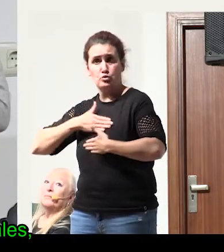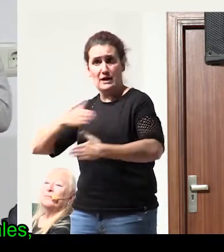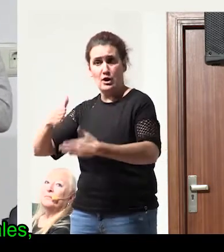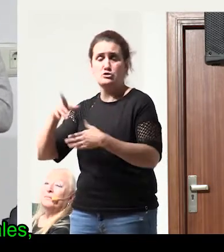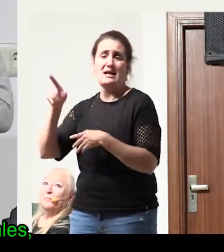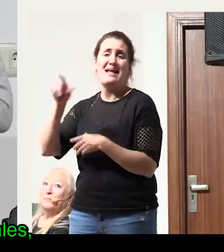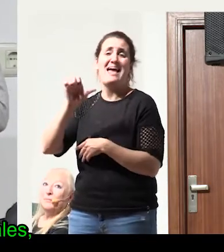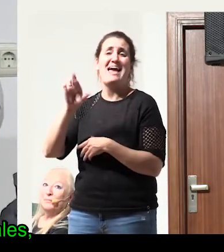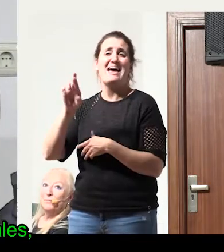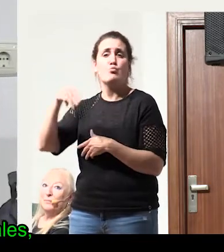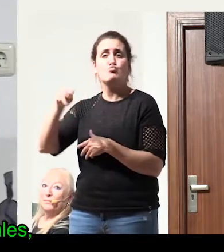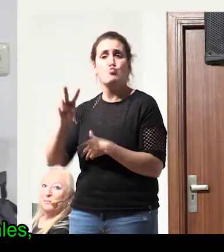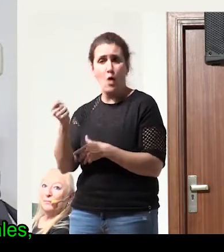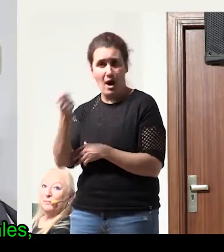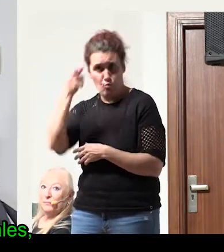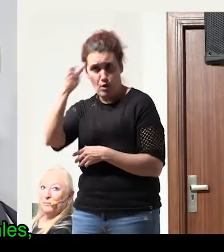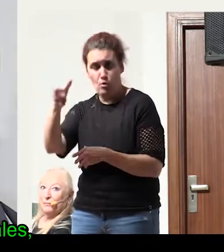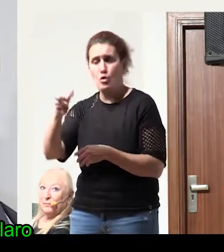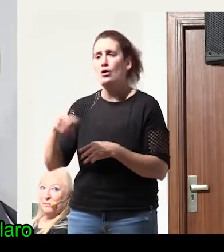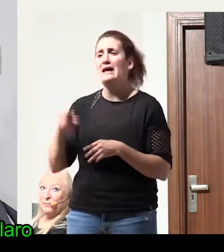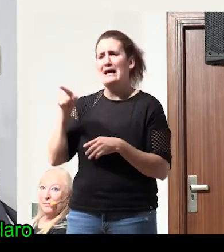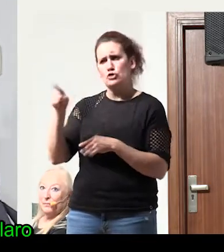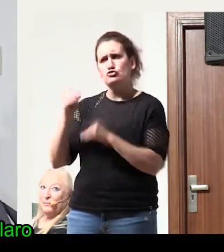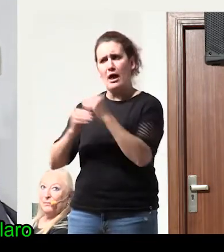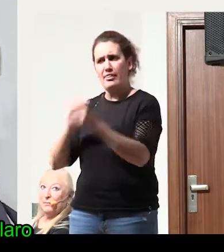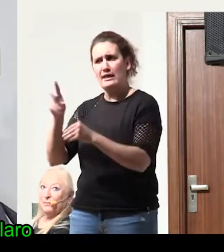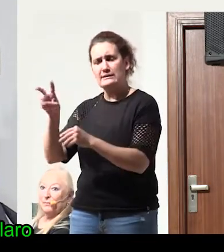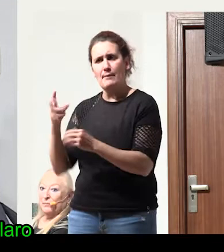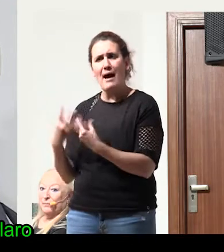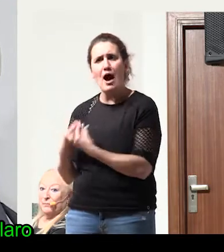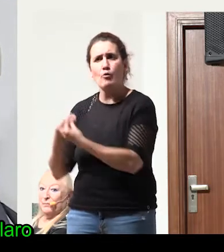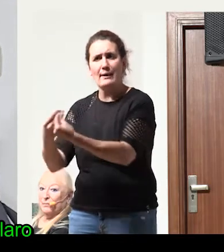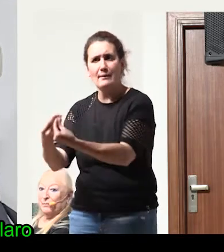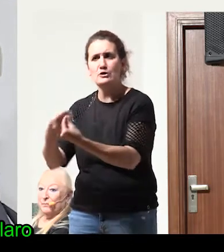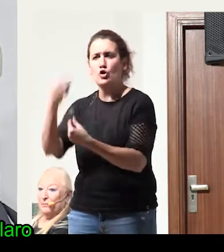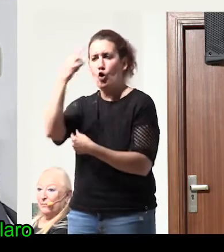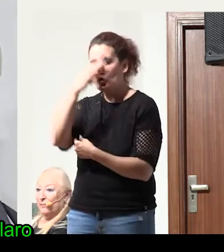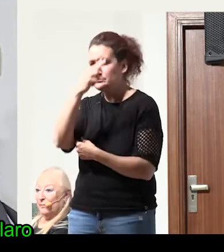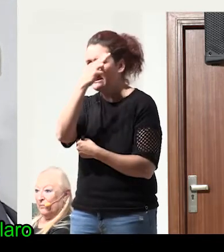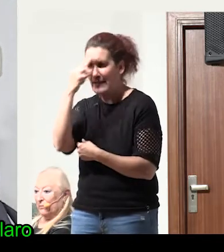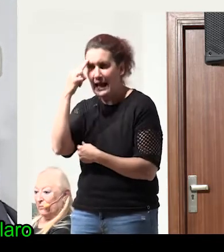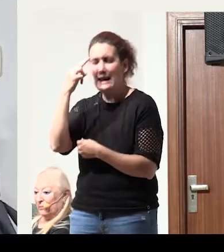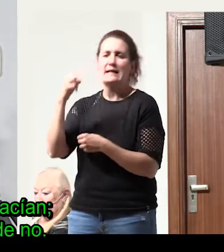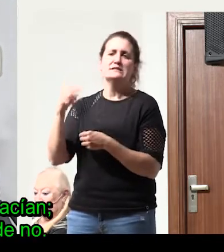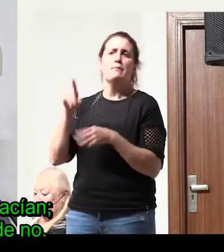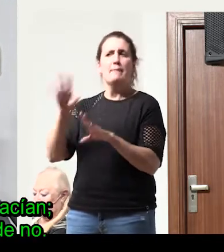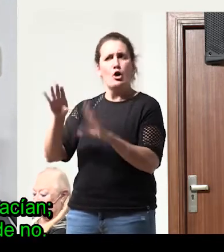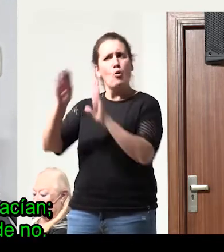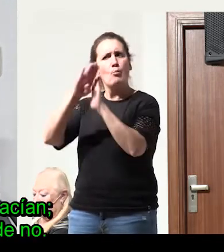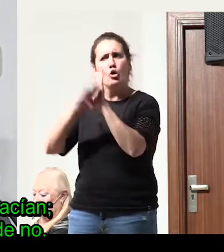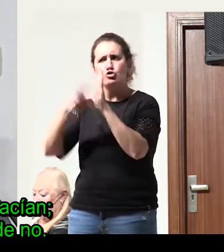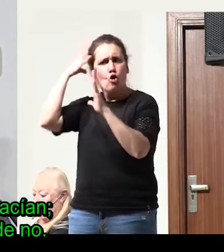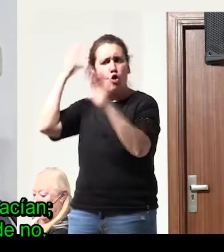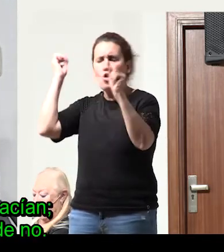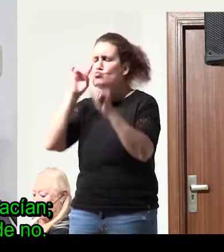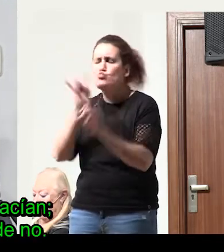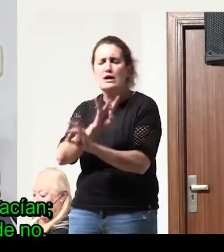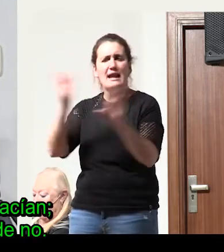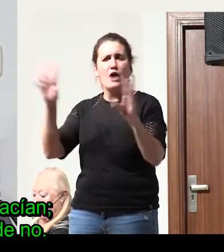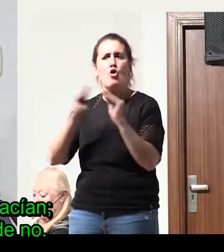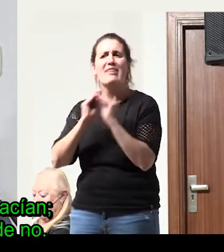que ellos hacían este tipo de acompañamiento en hospitales, centros sanitarios y tal, pero tenían un protocolo muy claro de lo que hacían y de lo que no